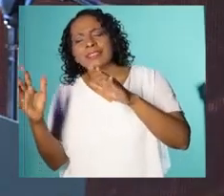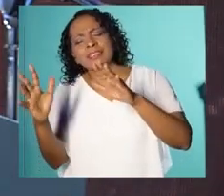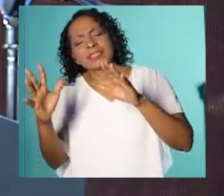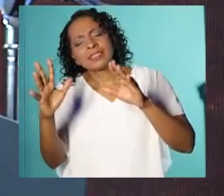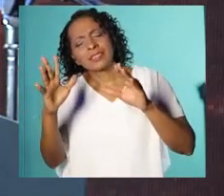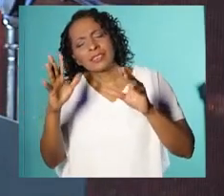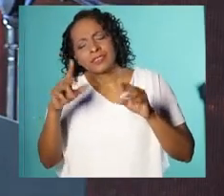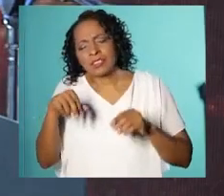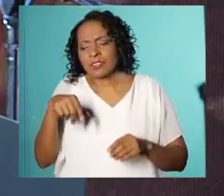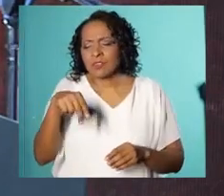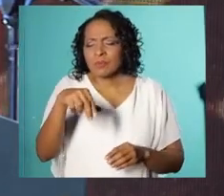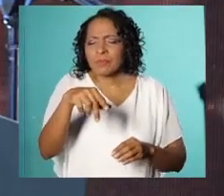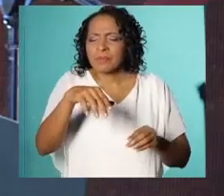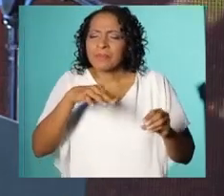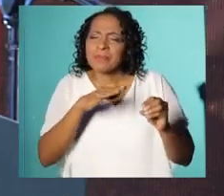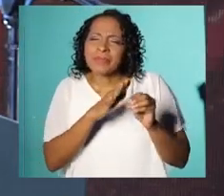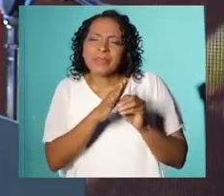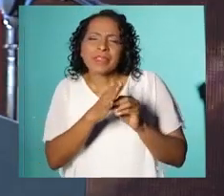Vamos despacio,